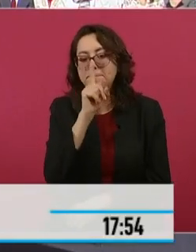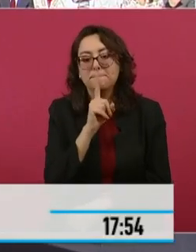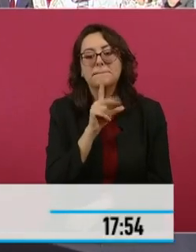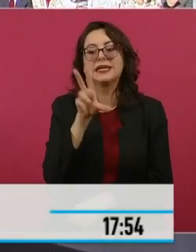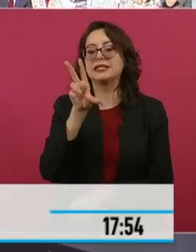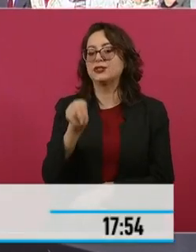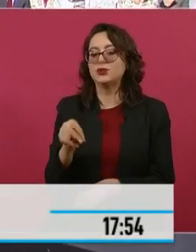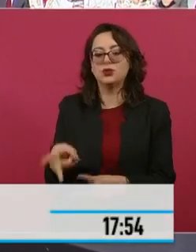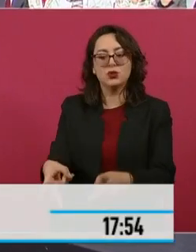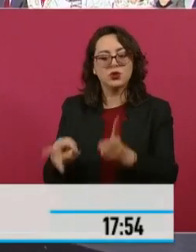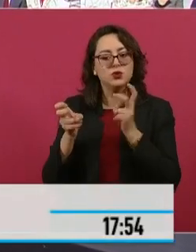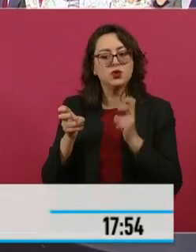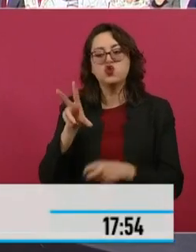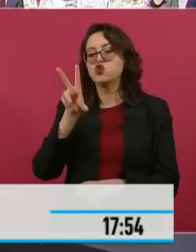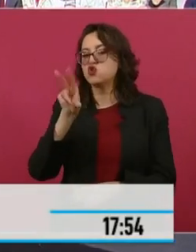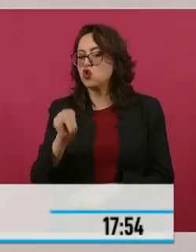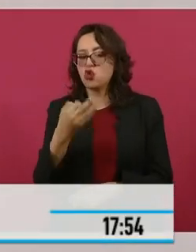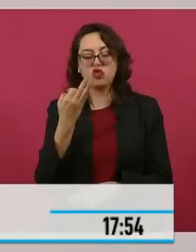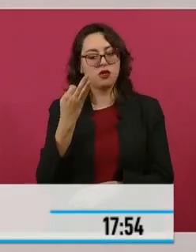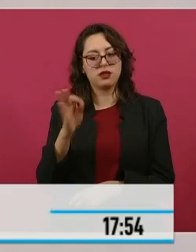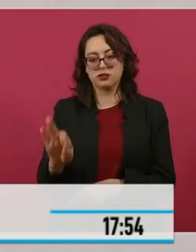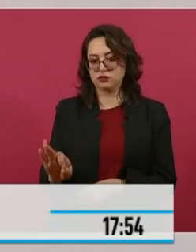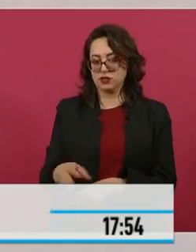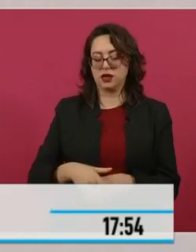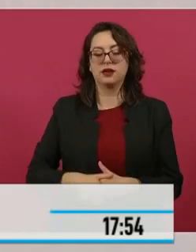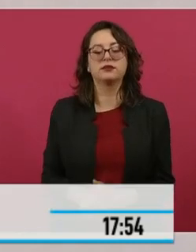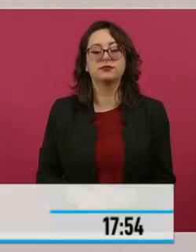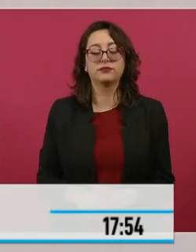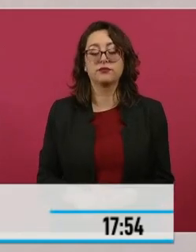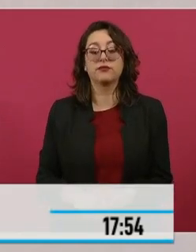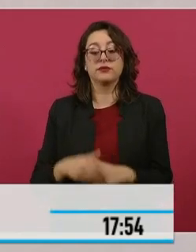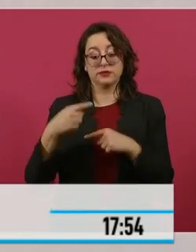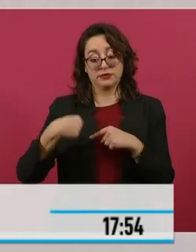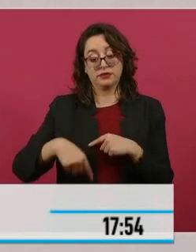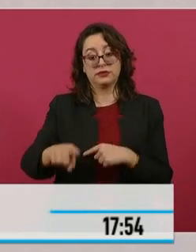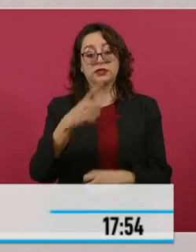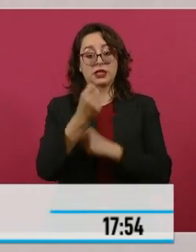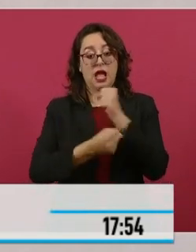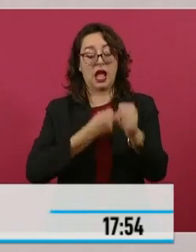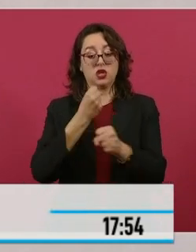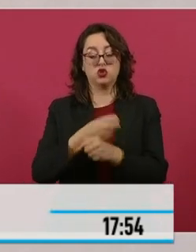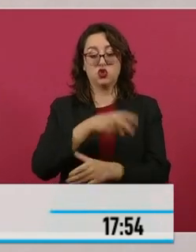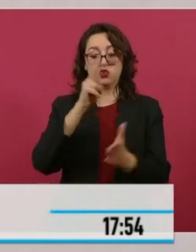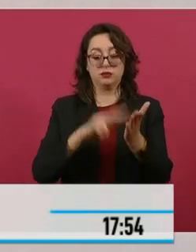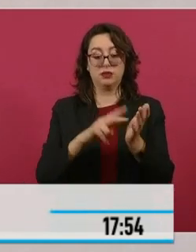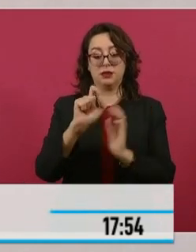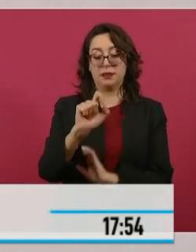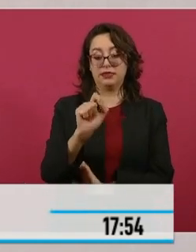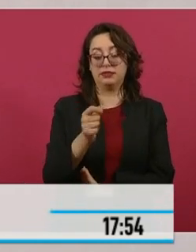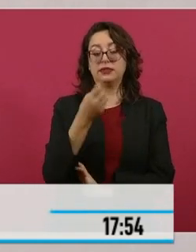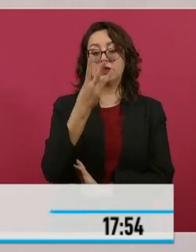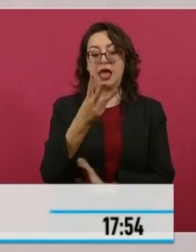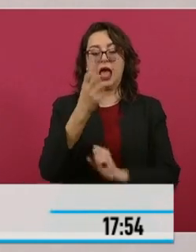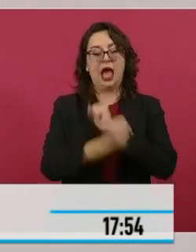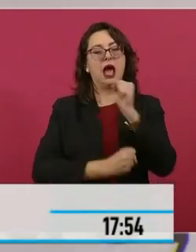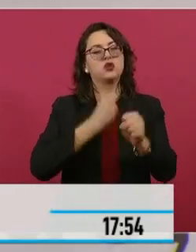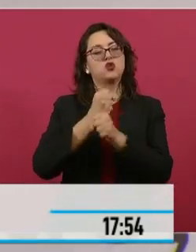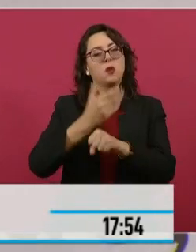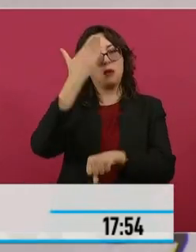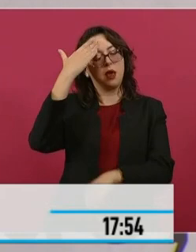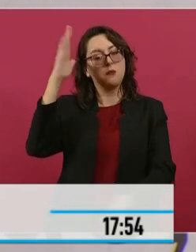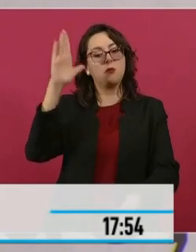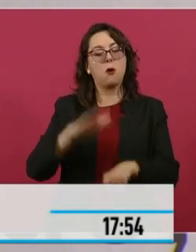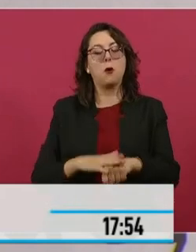al pueblo. En este 2023, que es año del general Francisco Villa, recordemos